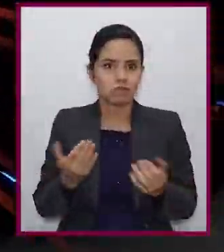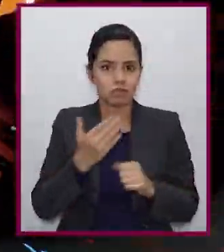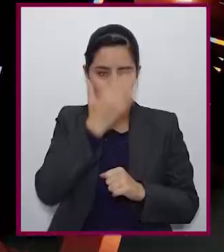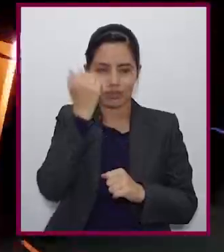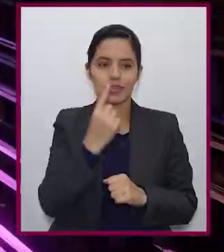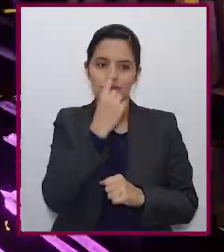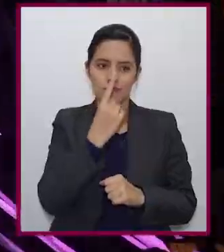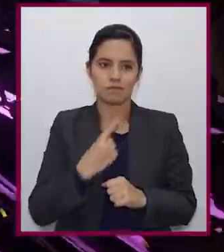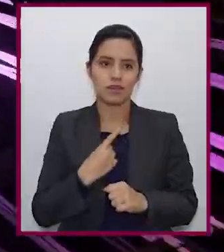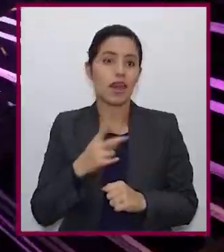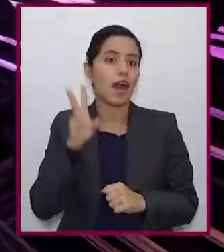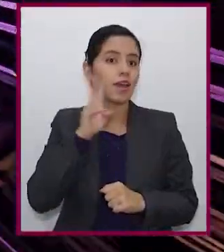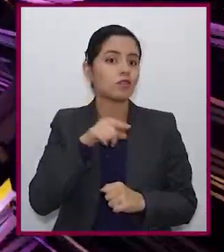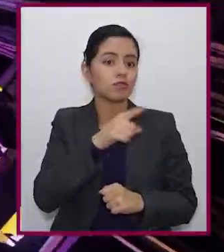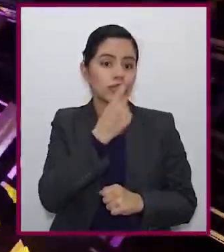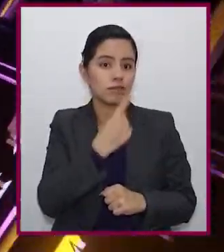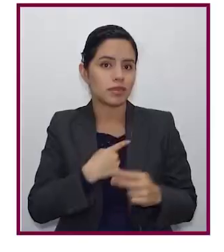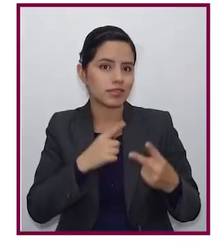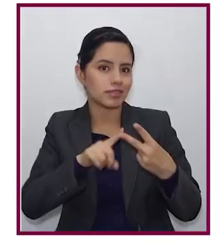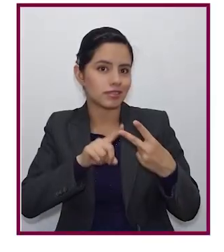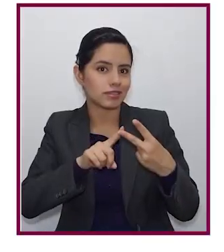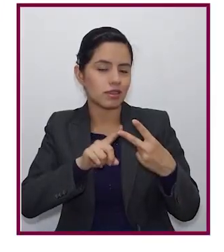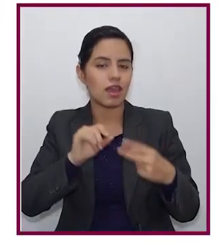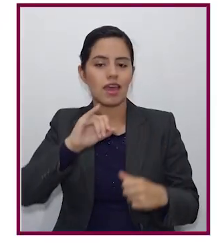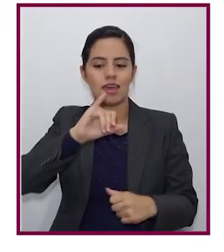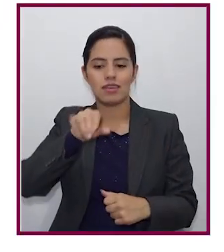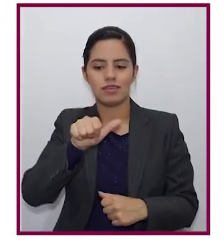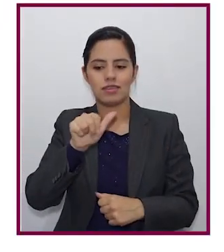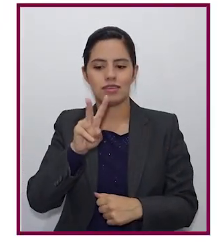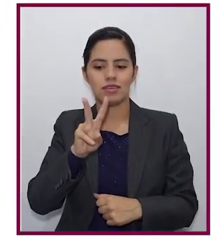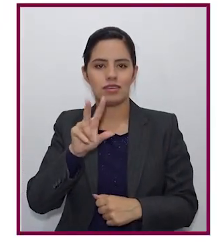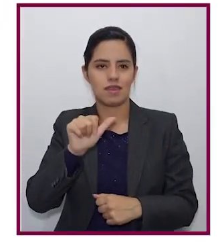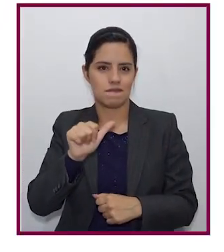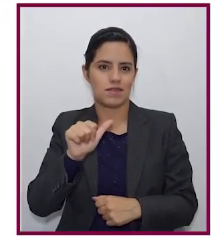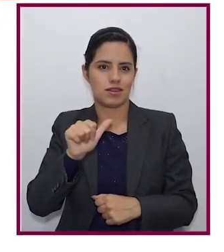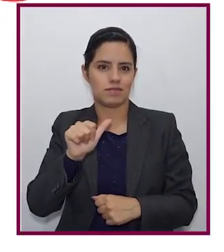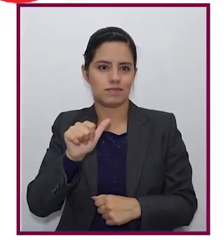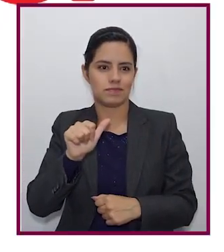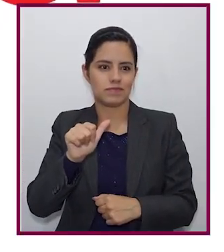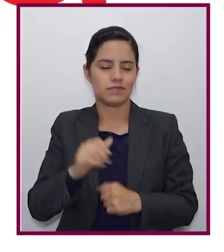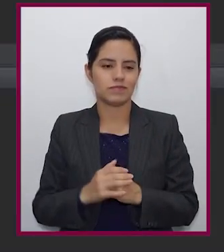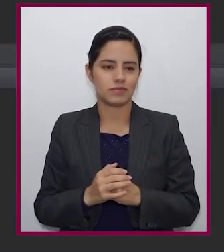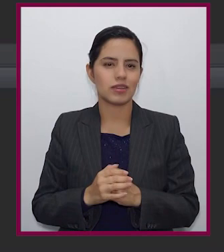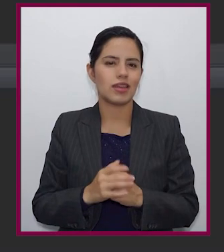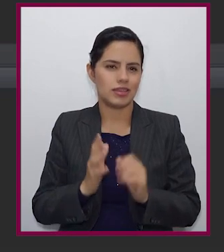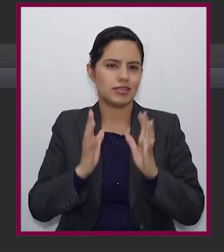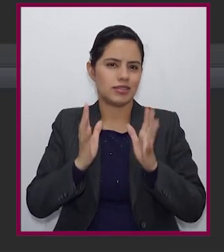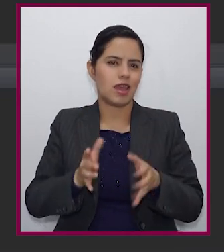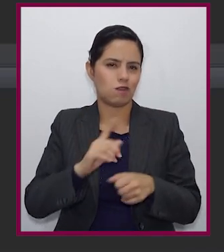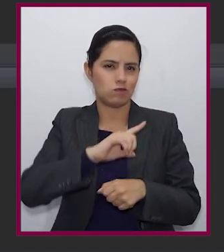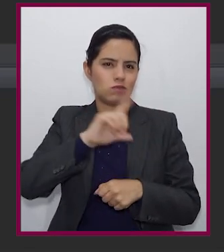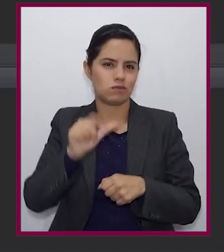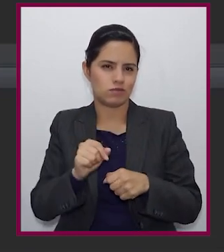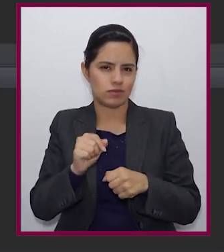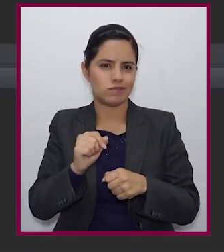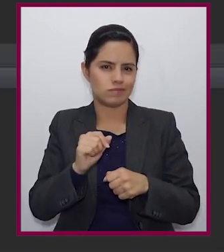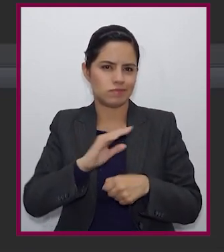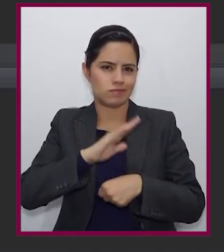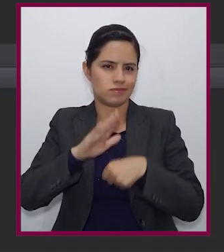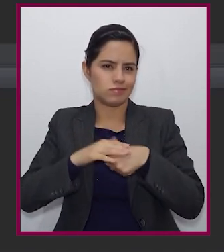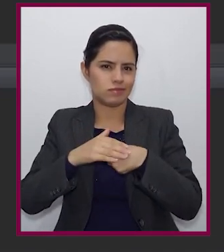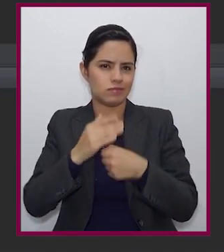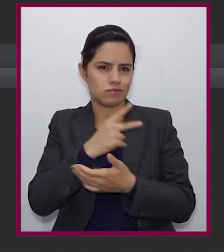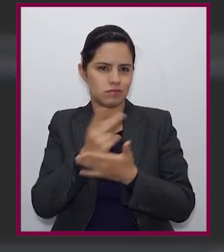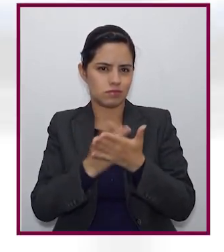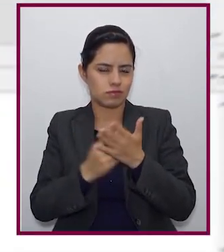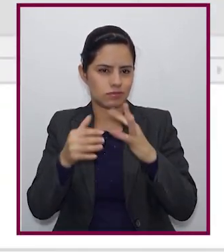qué no me cuentas? Solo si tú me cuentas primero. El segundo lenguaje de programación más usado es el de Java. Ya hablaremos de él en otro capítulo, pero